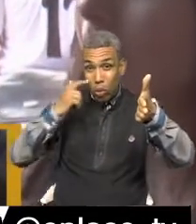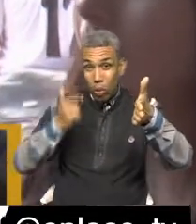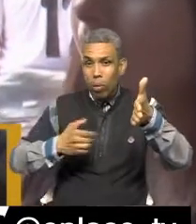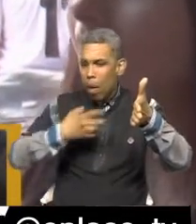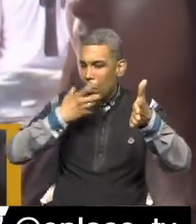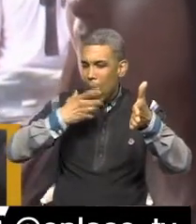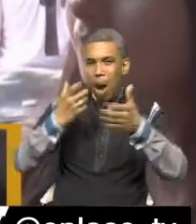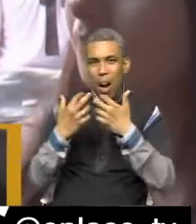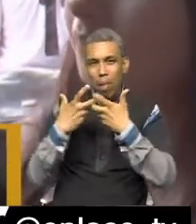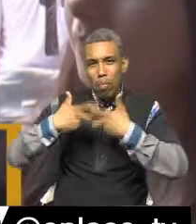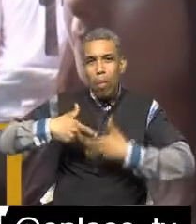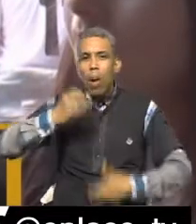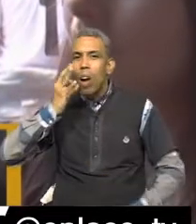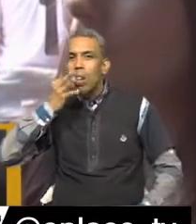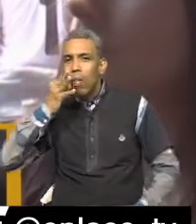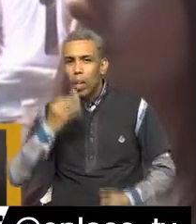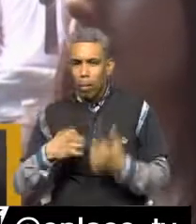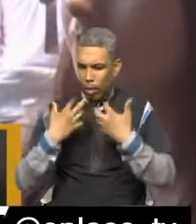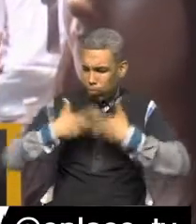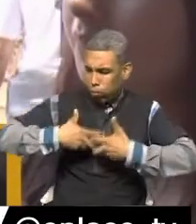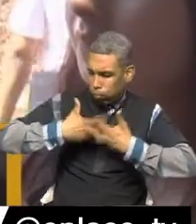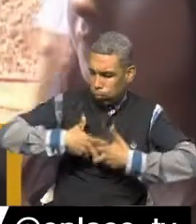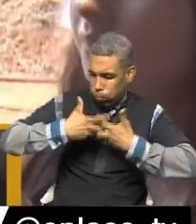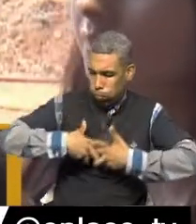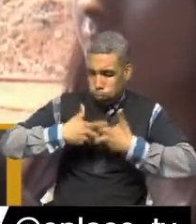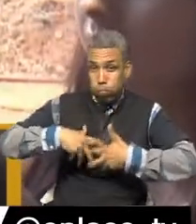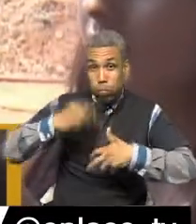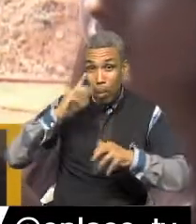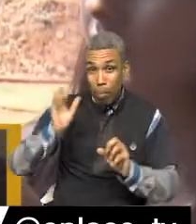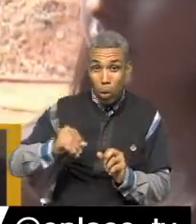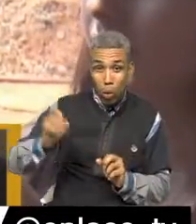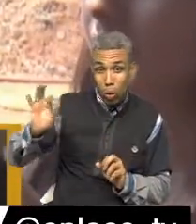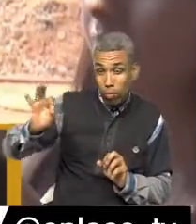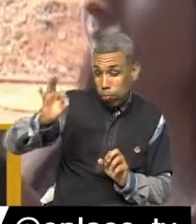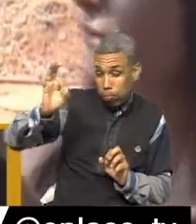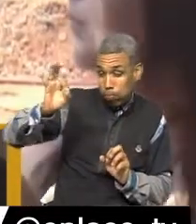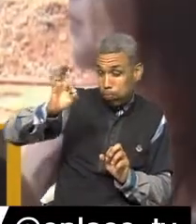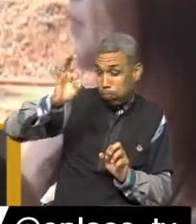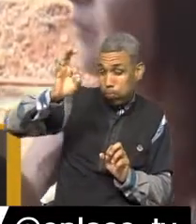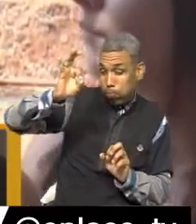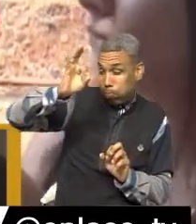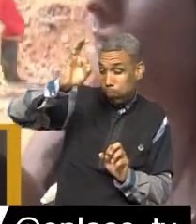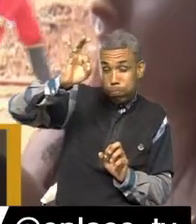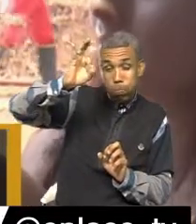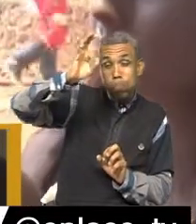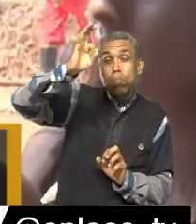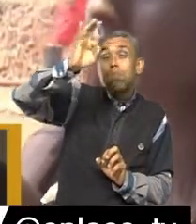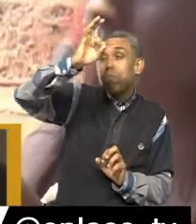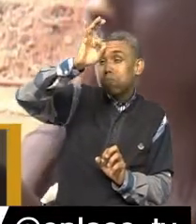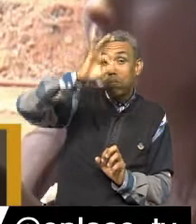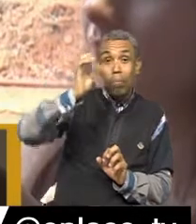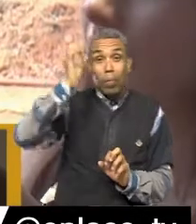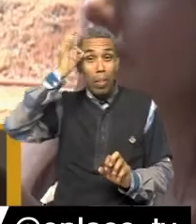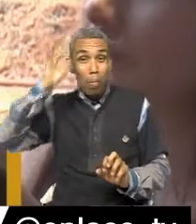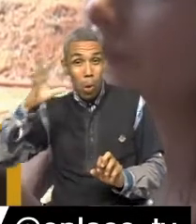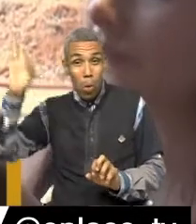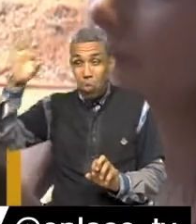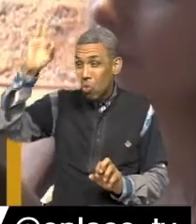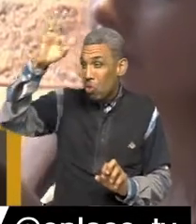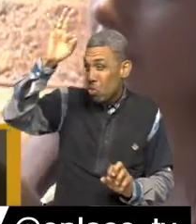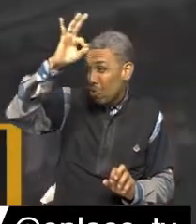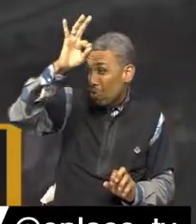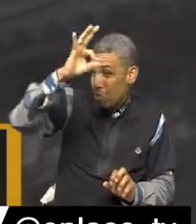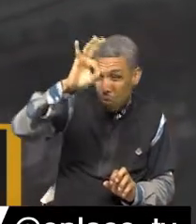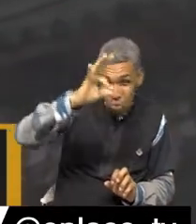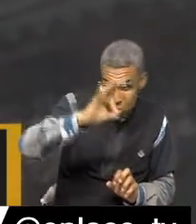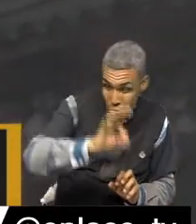está completamente controlado en sus hornos, de allí no se salió en ningún momento. Lo que estamos haciendo es trabajo de bajar la